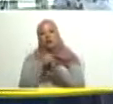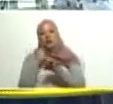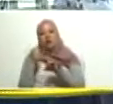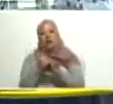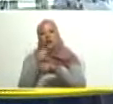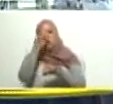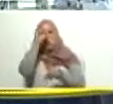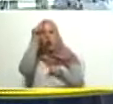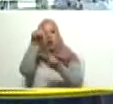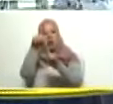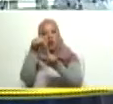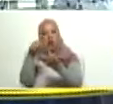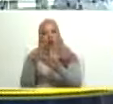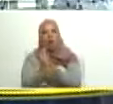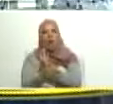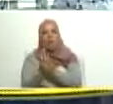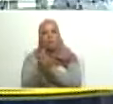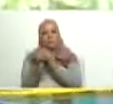grandes metas.